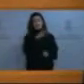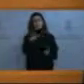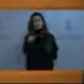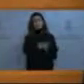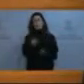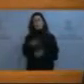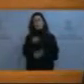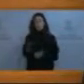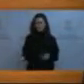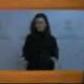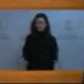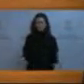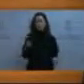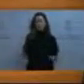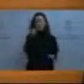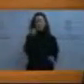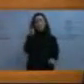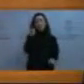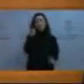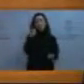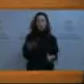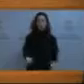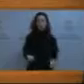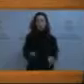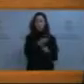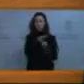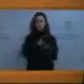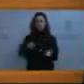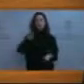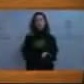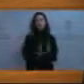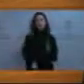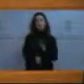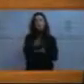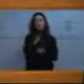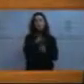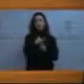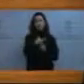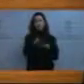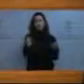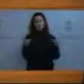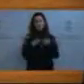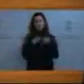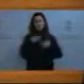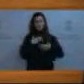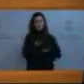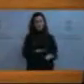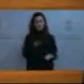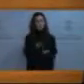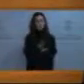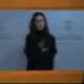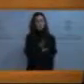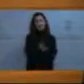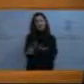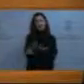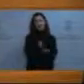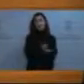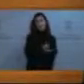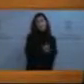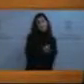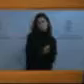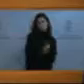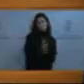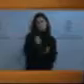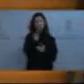Mire, yo cuando tengo conocimiento de este hecho, señora consejera, nuestro grupo parlamentario hace 2 solicitudes de información. Una mediante una pregunta